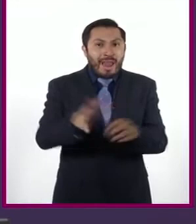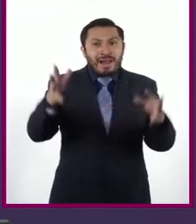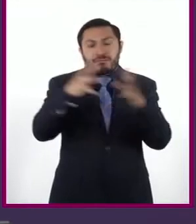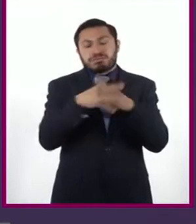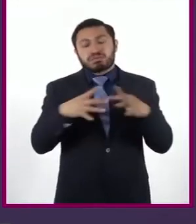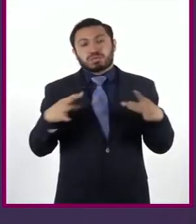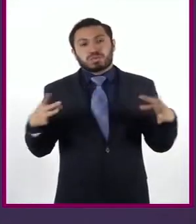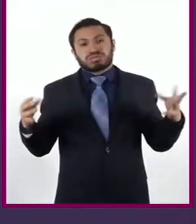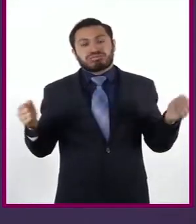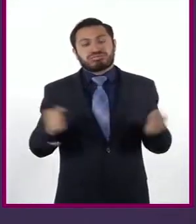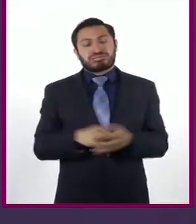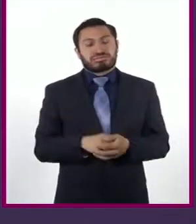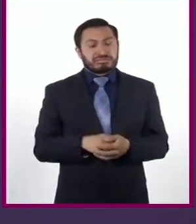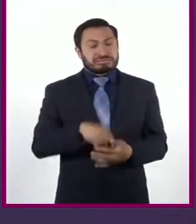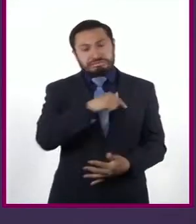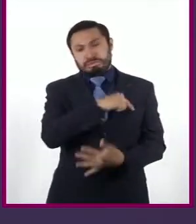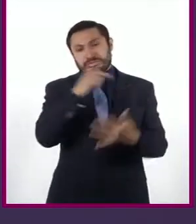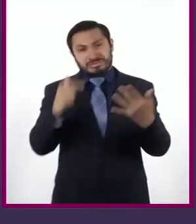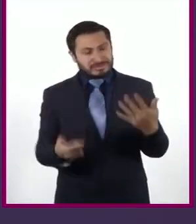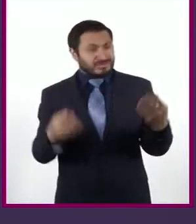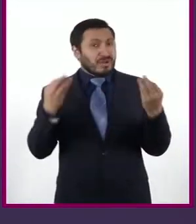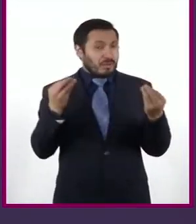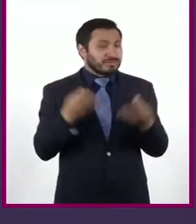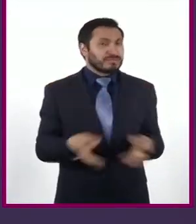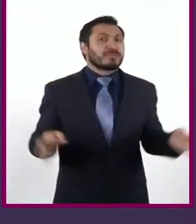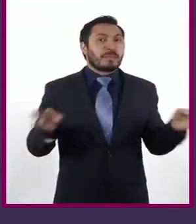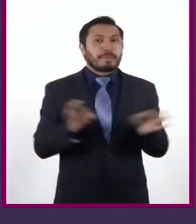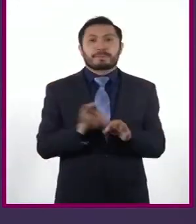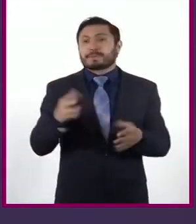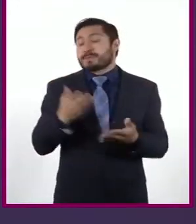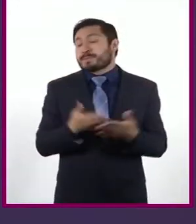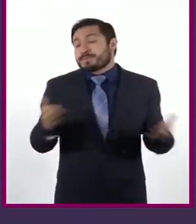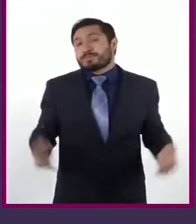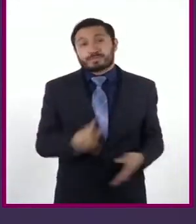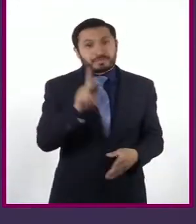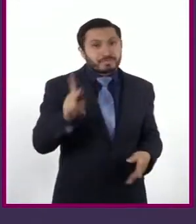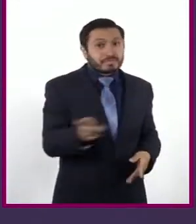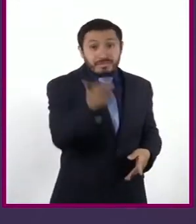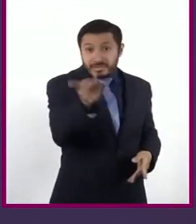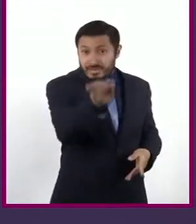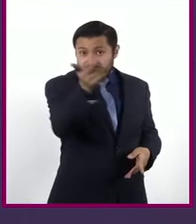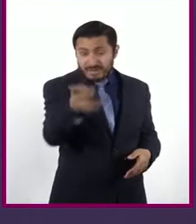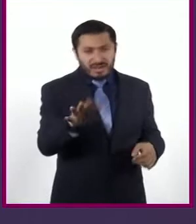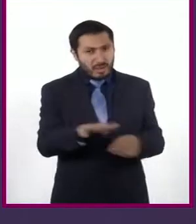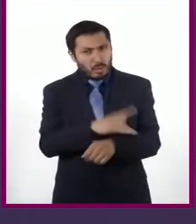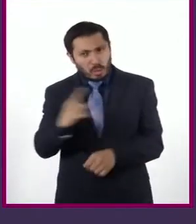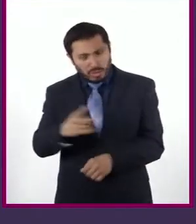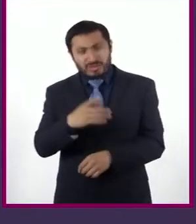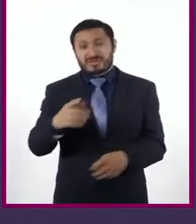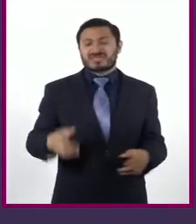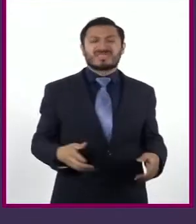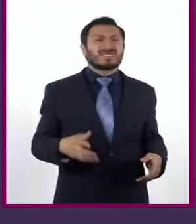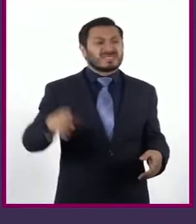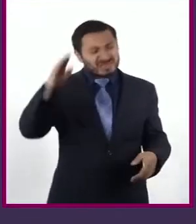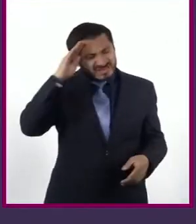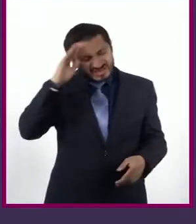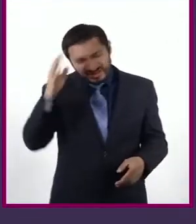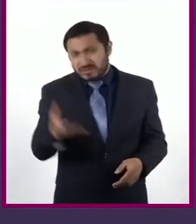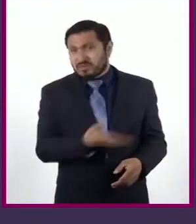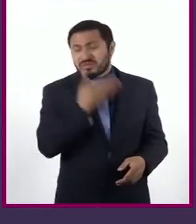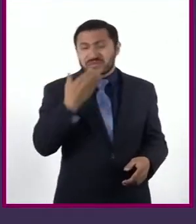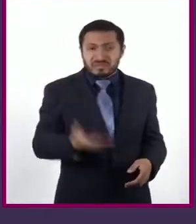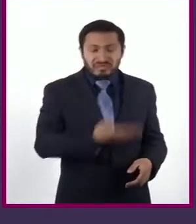desaparecieron, entre otros aspectos importantes. Ahora te pregunto, ¿por qué se dice que las tradiciones y cultura de los